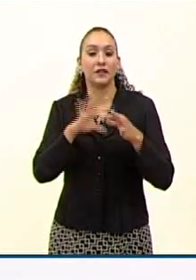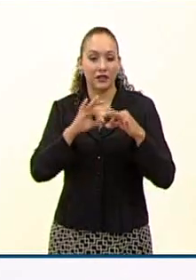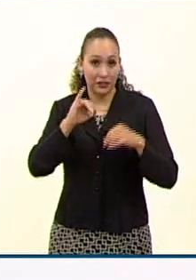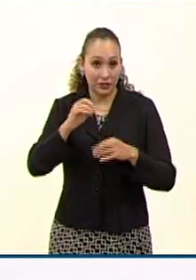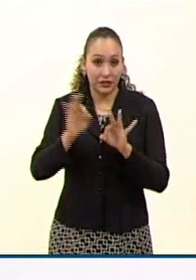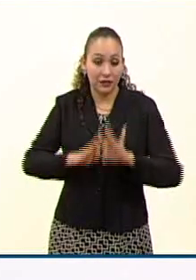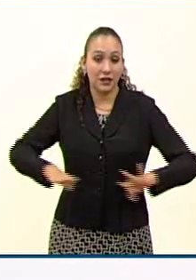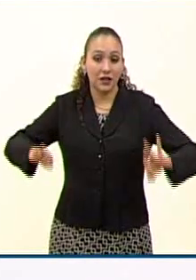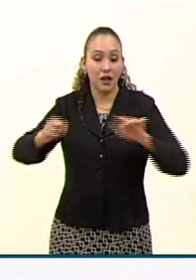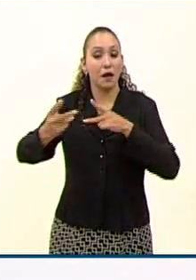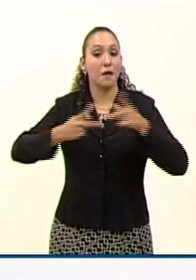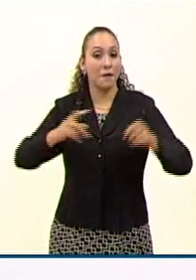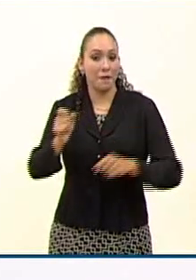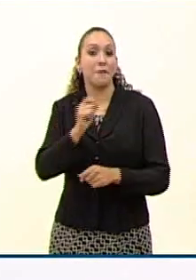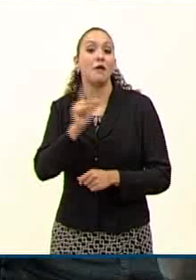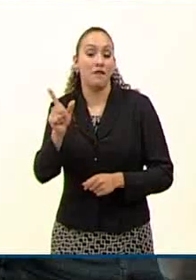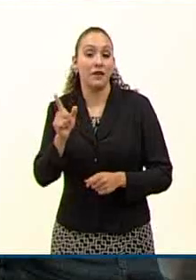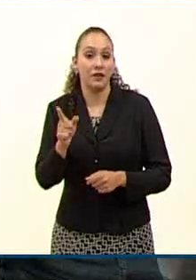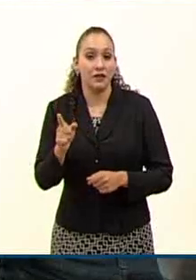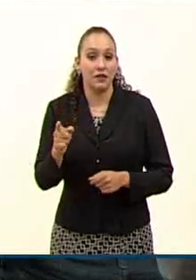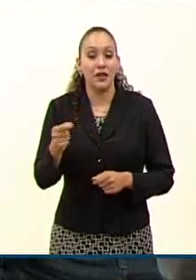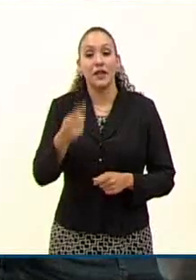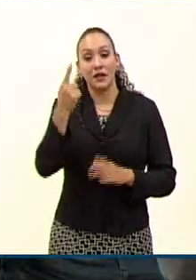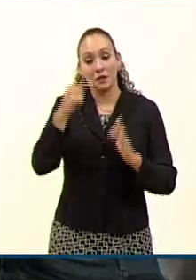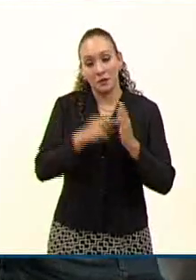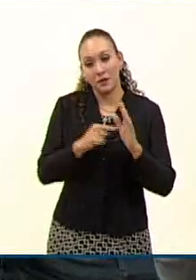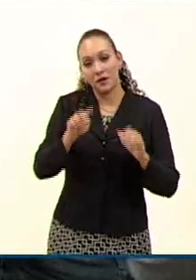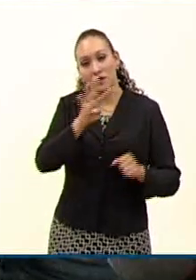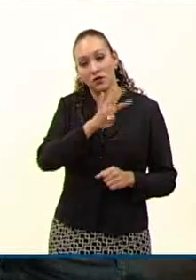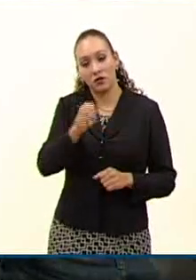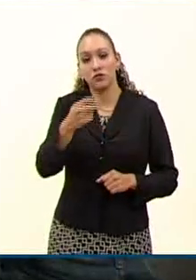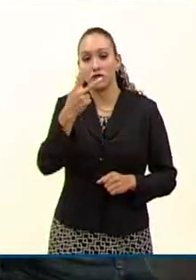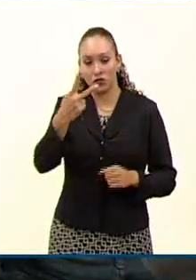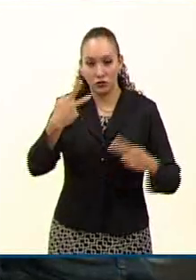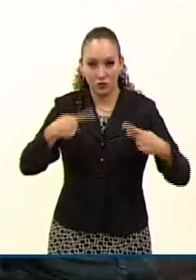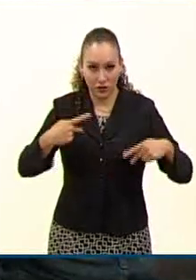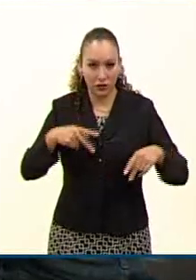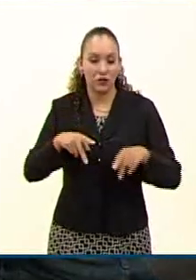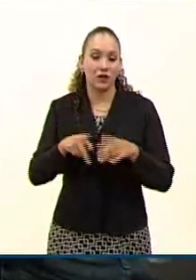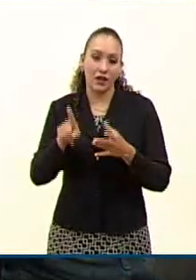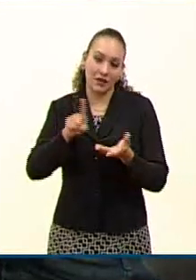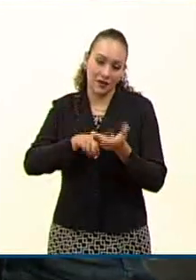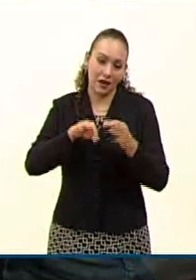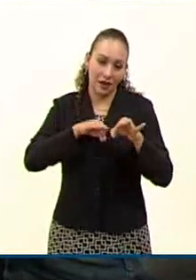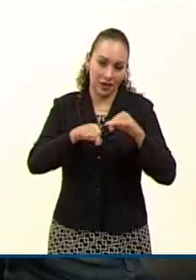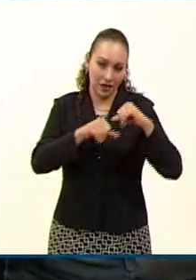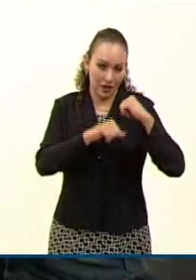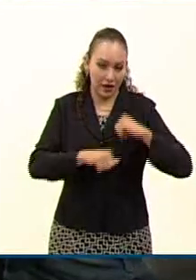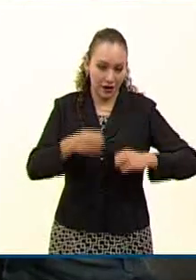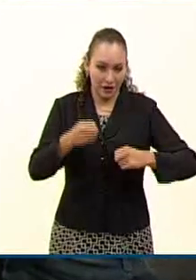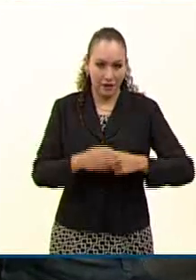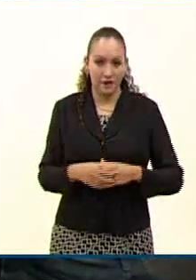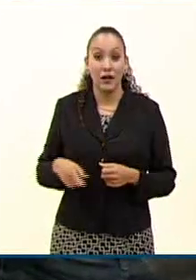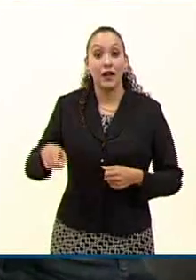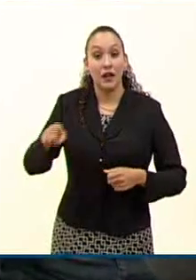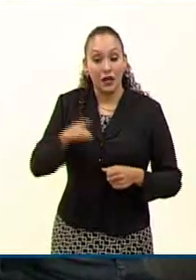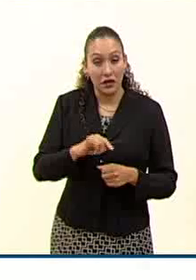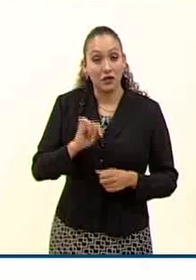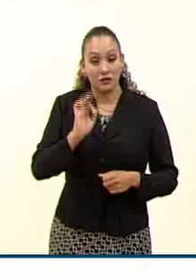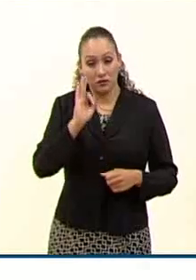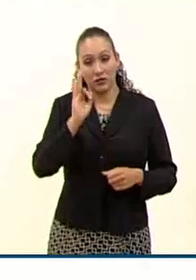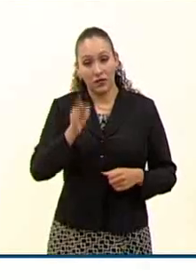preparación académica y profesional de los 1.402 servidores públicos del Poder Judicial, quienes fueron